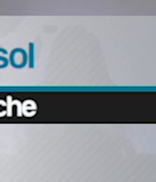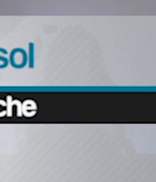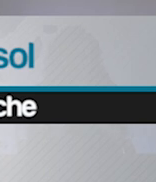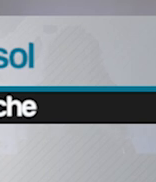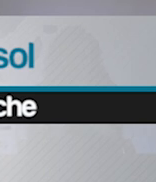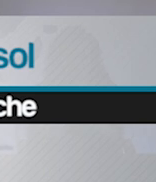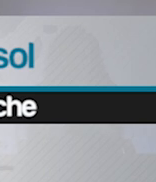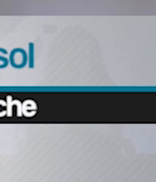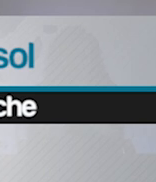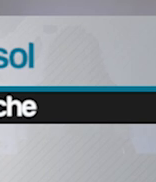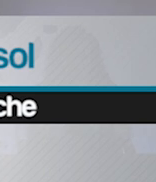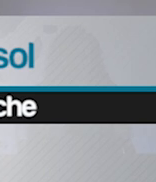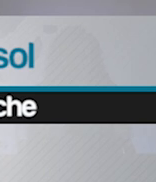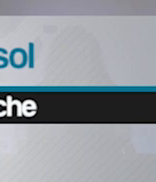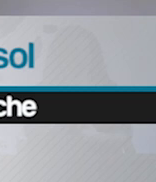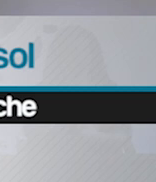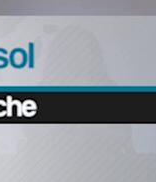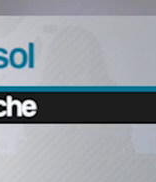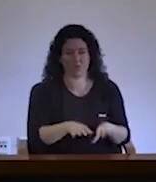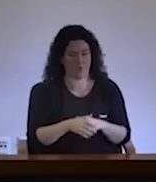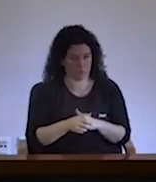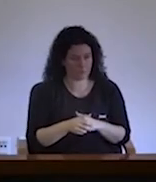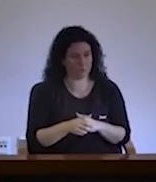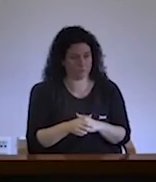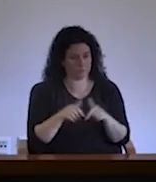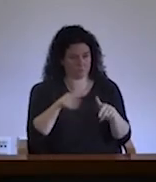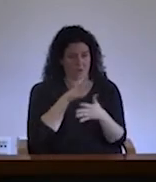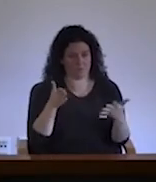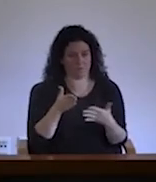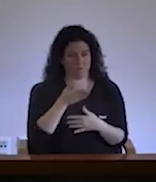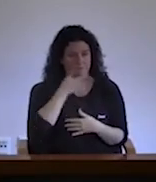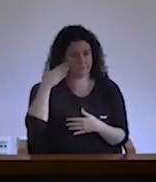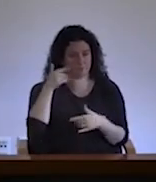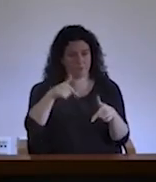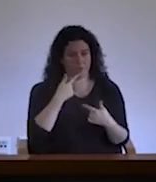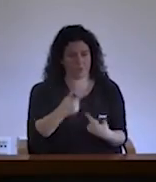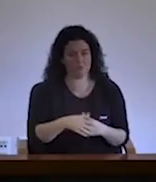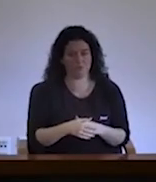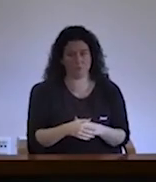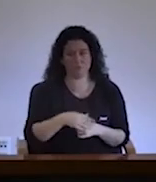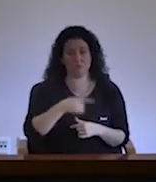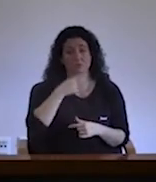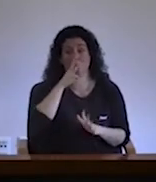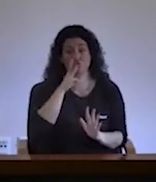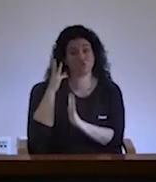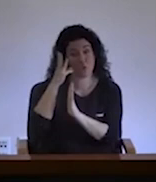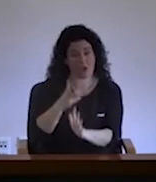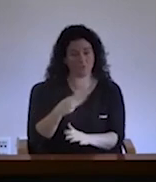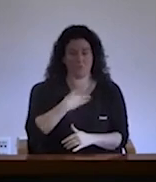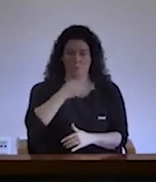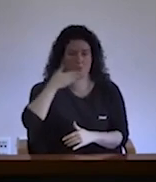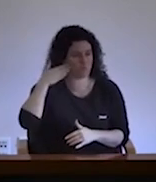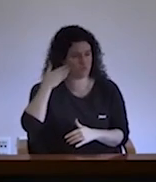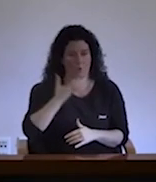los ilicitanos que voy a dejar mi acta de concejal para mí ha sido un orgullo para poder representar a los ilicitanos durante estos ocho años en los que hemos vivido